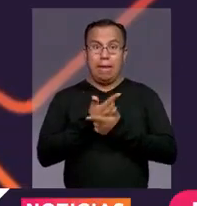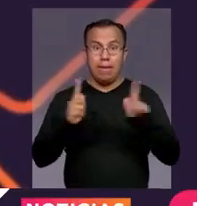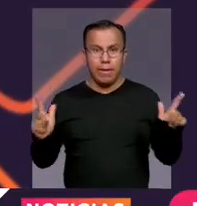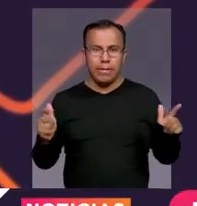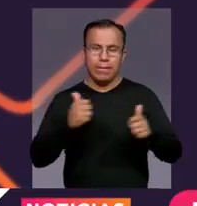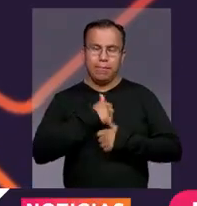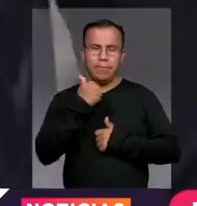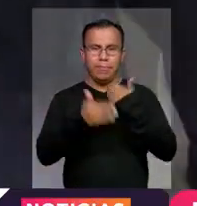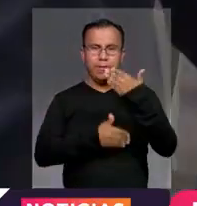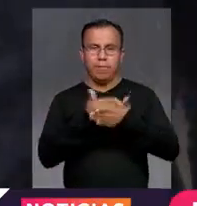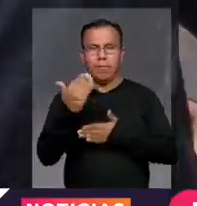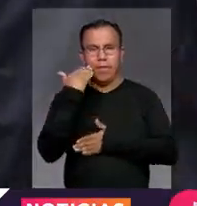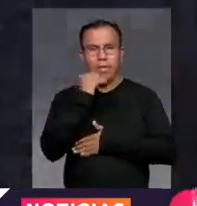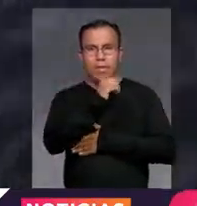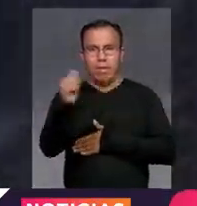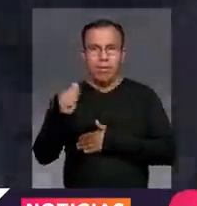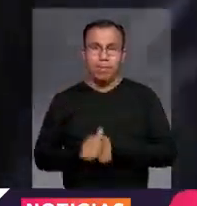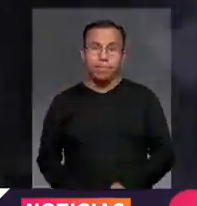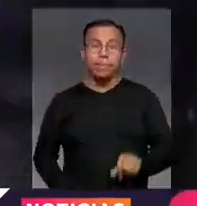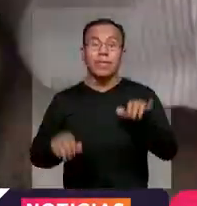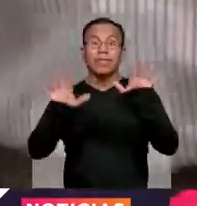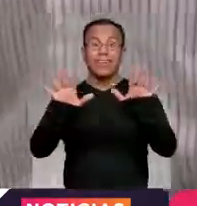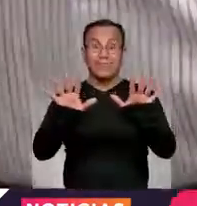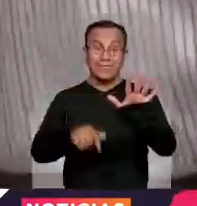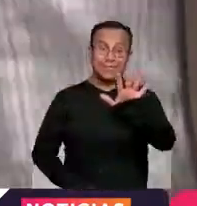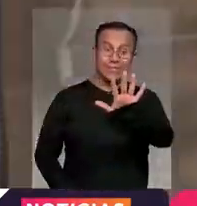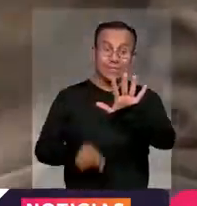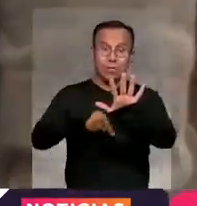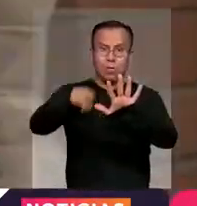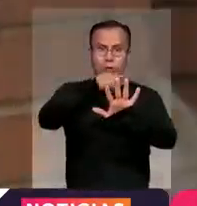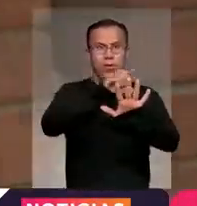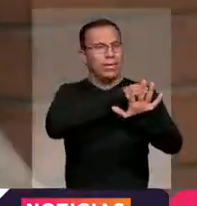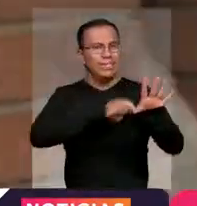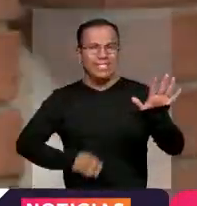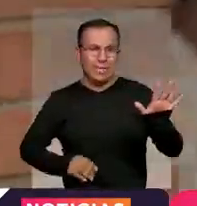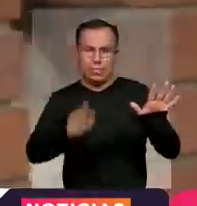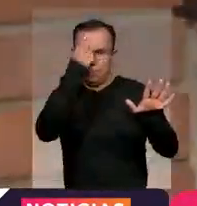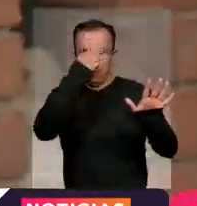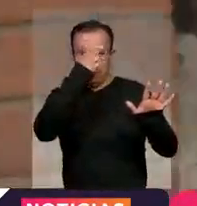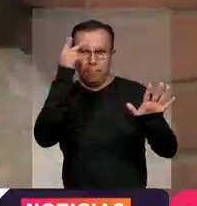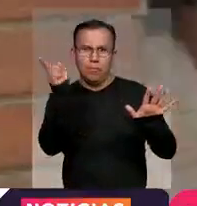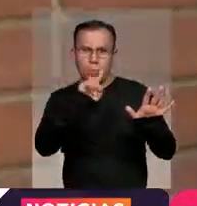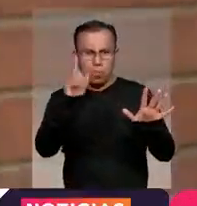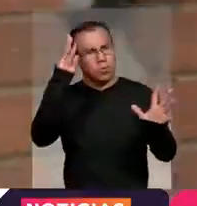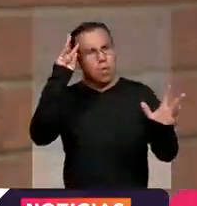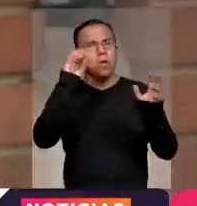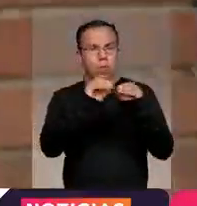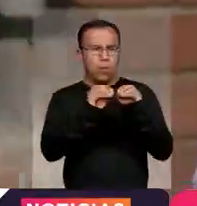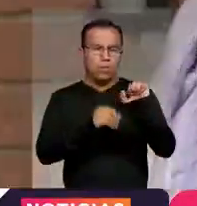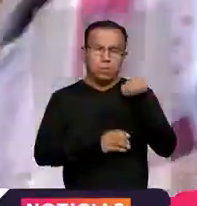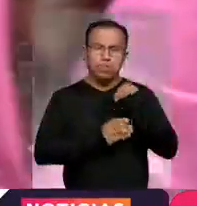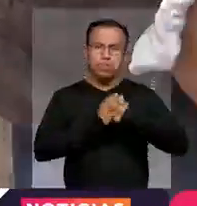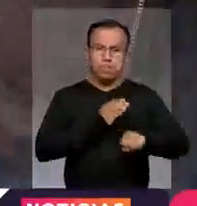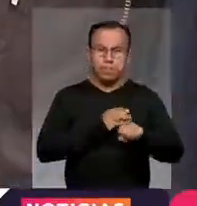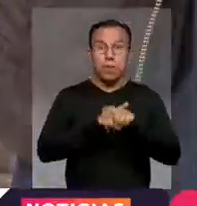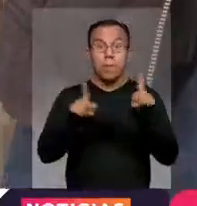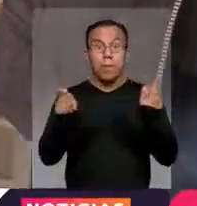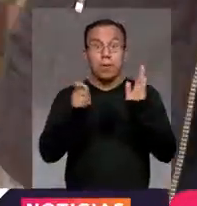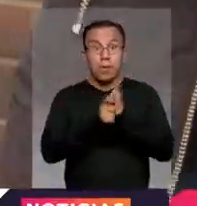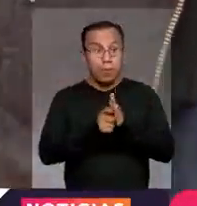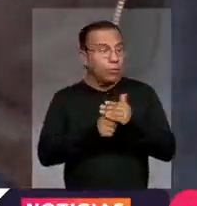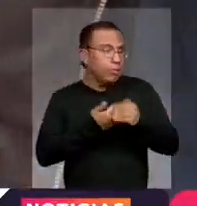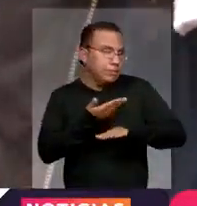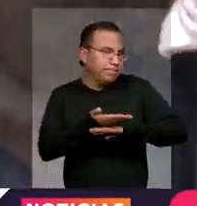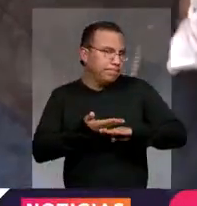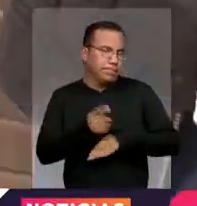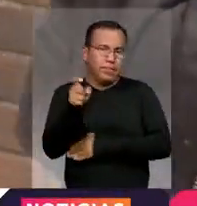capacidad de decisión de las mujeres. 5 de cada 10 mujeres cristianas no católicas está de acuerdo con la interrupción del embarazo cuando así se